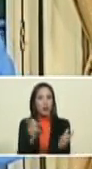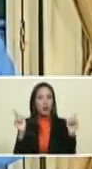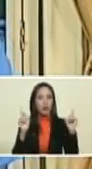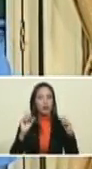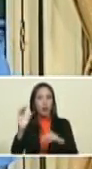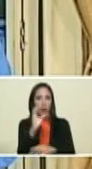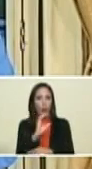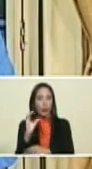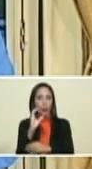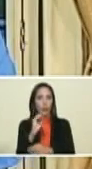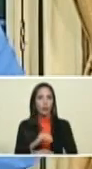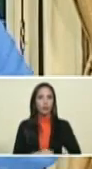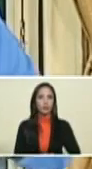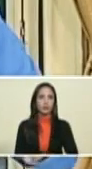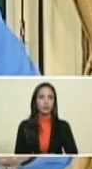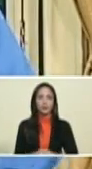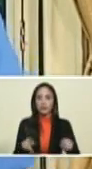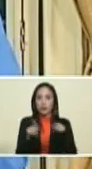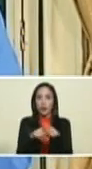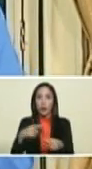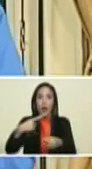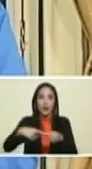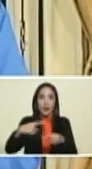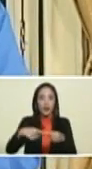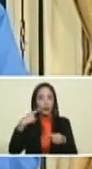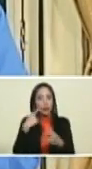oligarquía quiteña tampoco lo perdona.